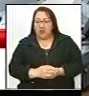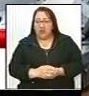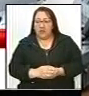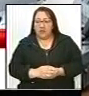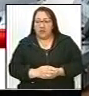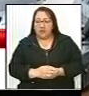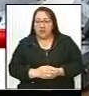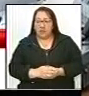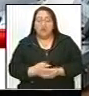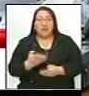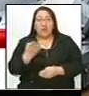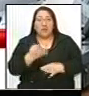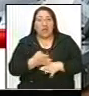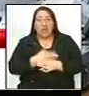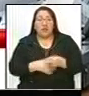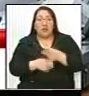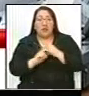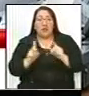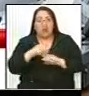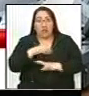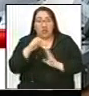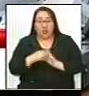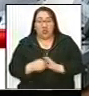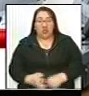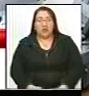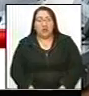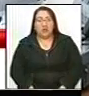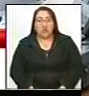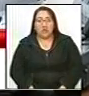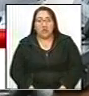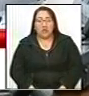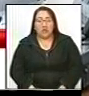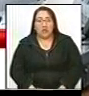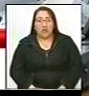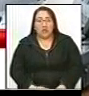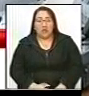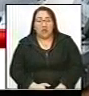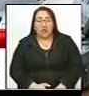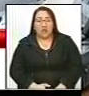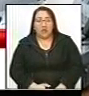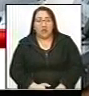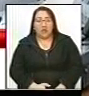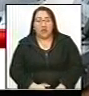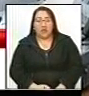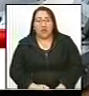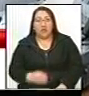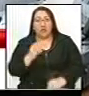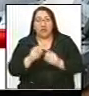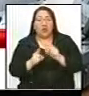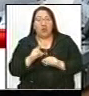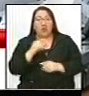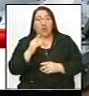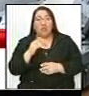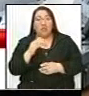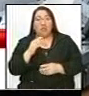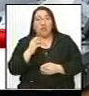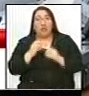por el préstamo, y este proyecto, digamos, ha sufrido algunas modificaciones en el tiempo desde el punto de vista